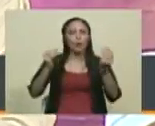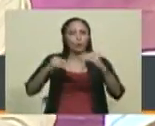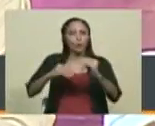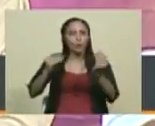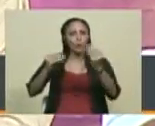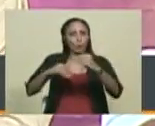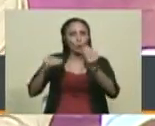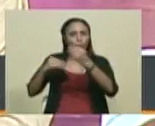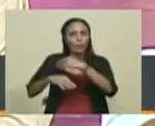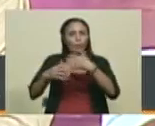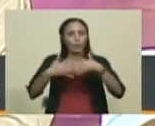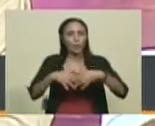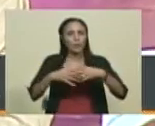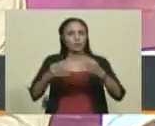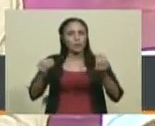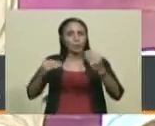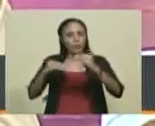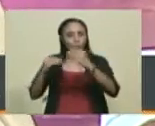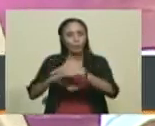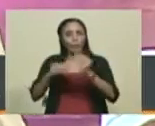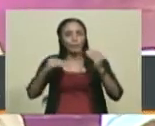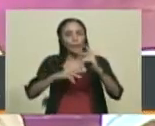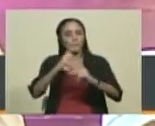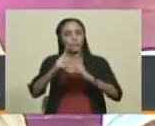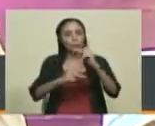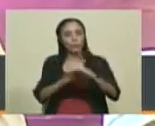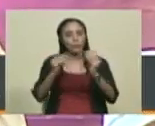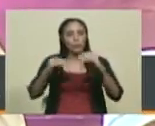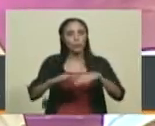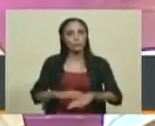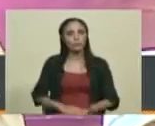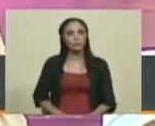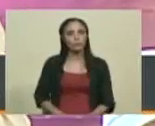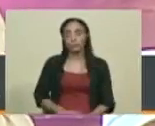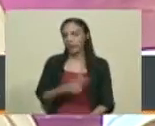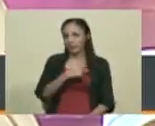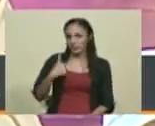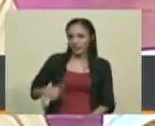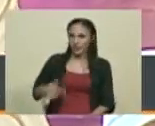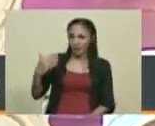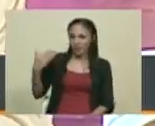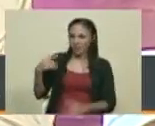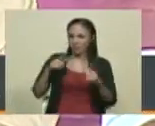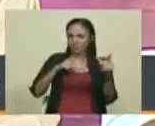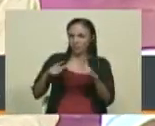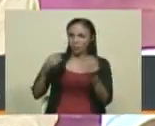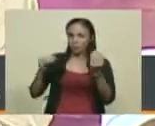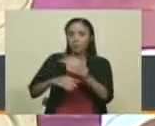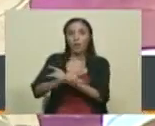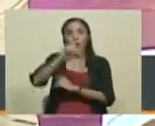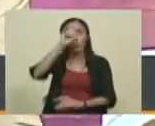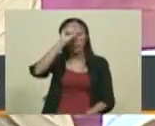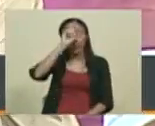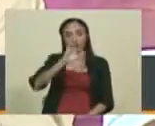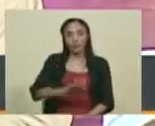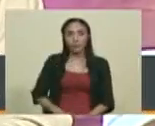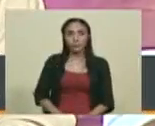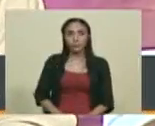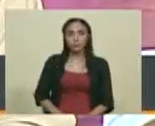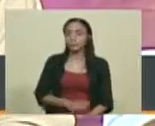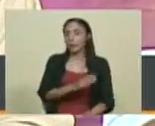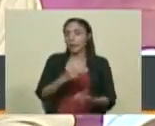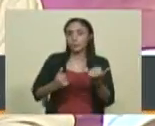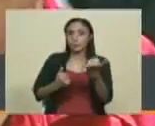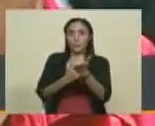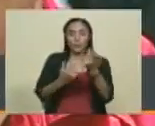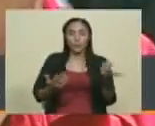financieros y productivos que ya con China hemos tenido. Con Turquía, nuevo gran aliado del